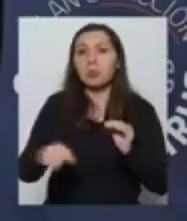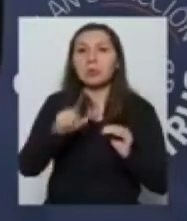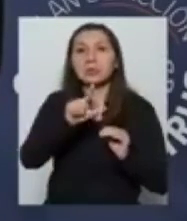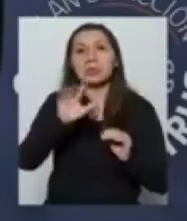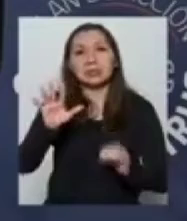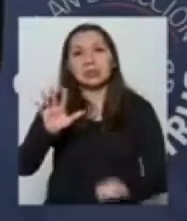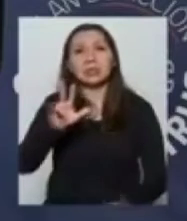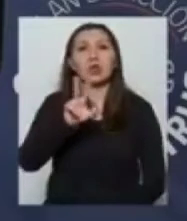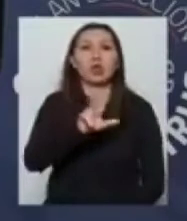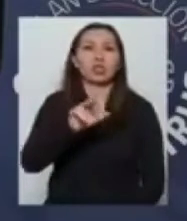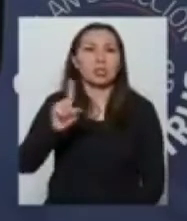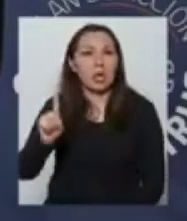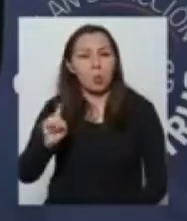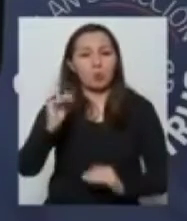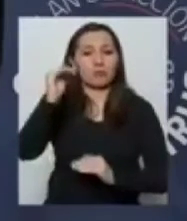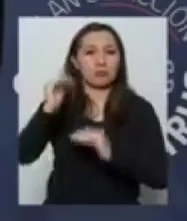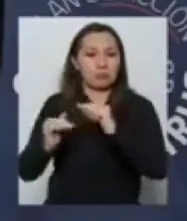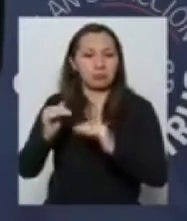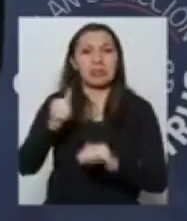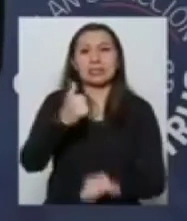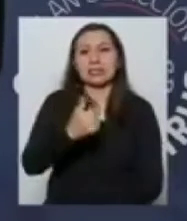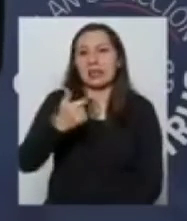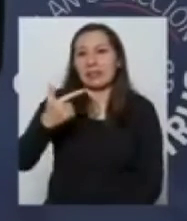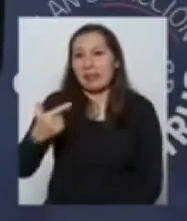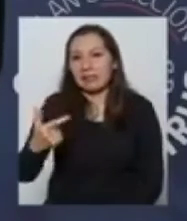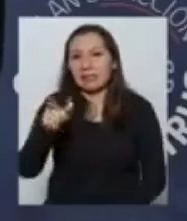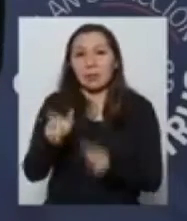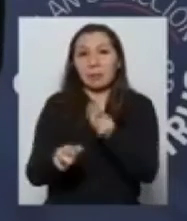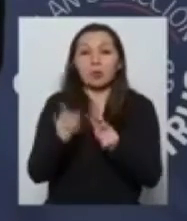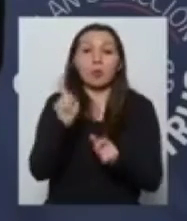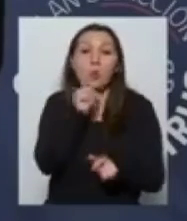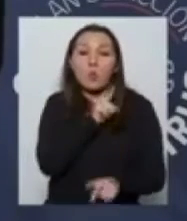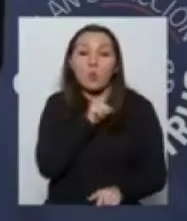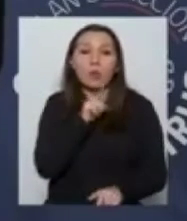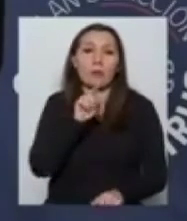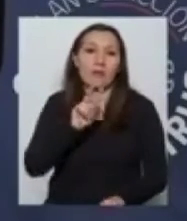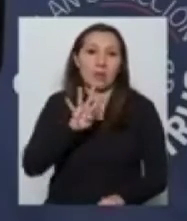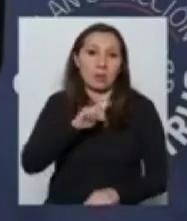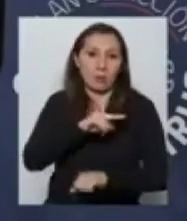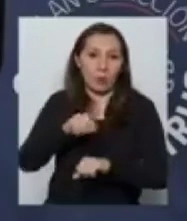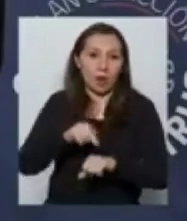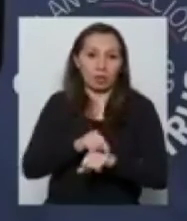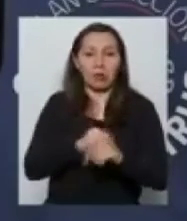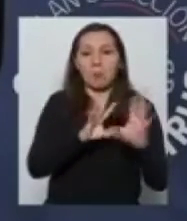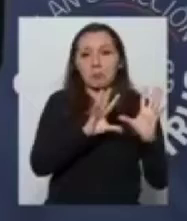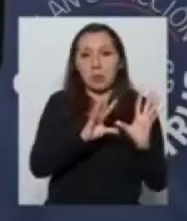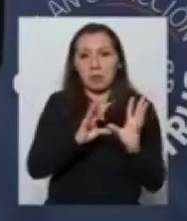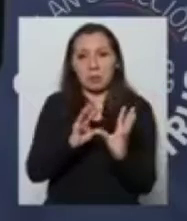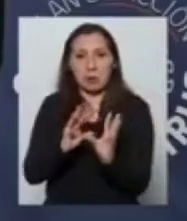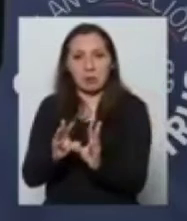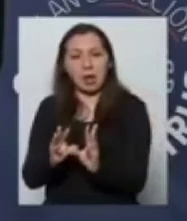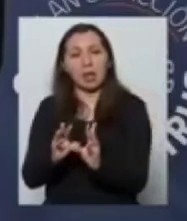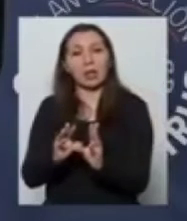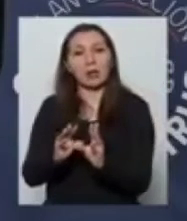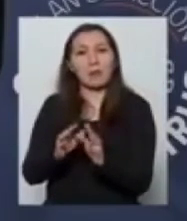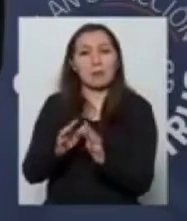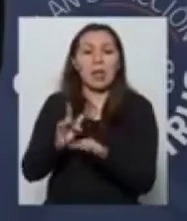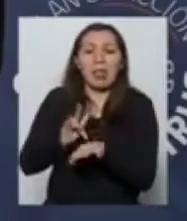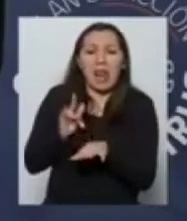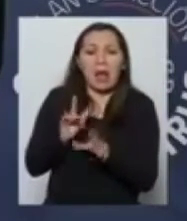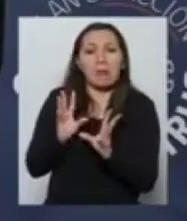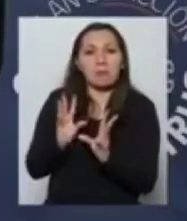75, 81, 75, 67 en las últimas 24 horas.